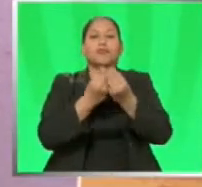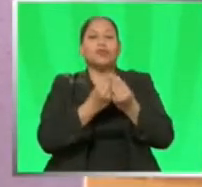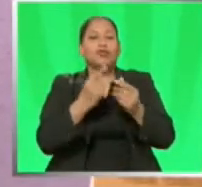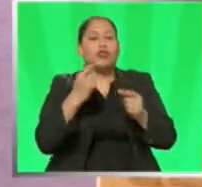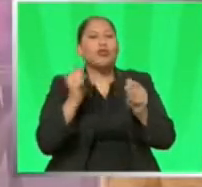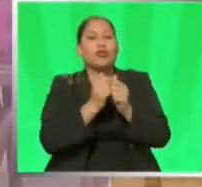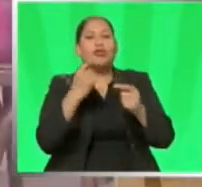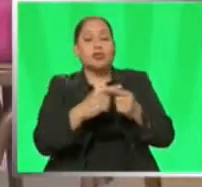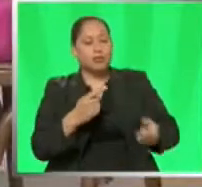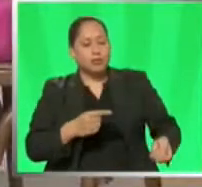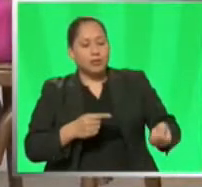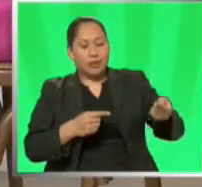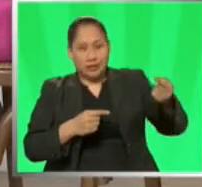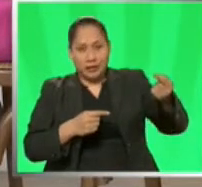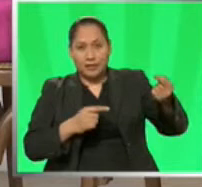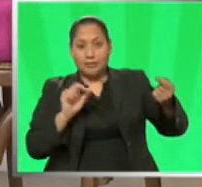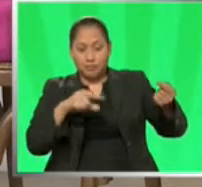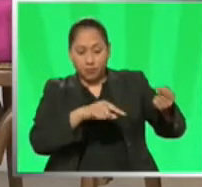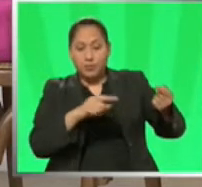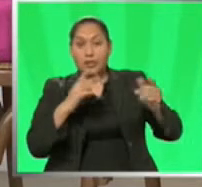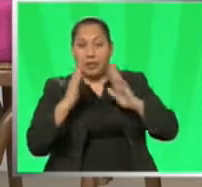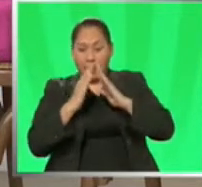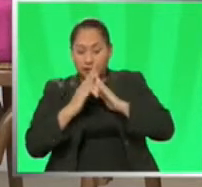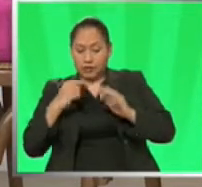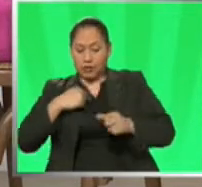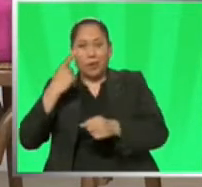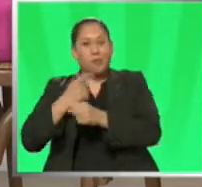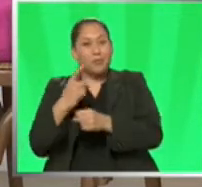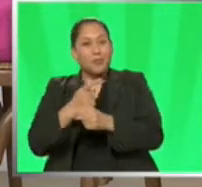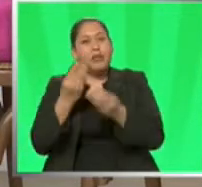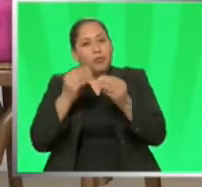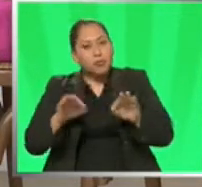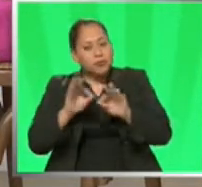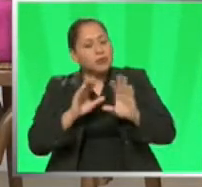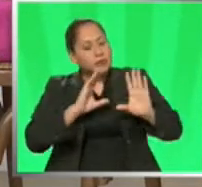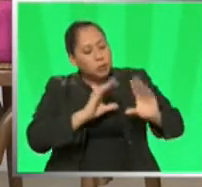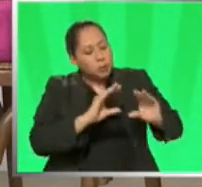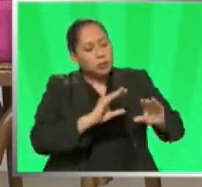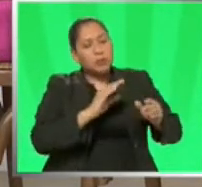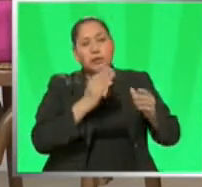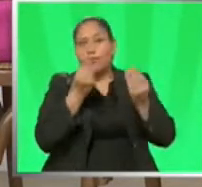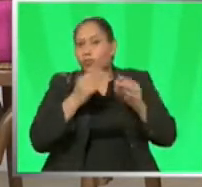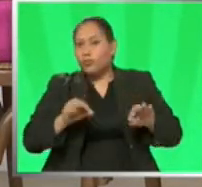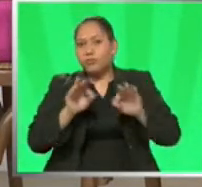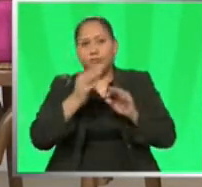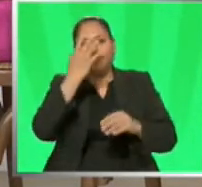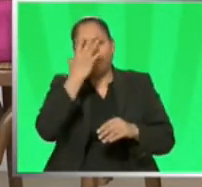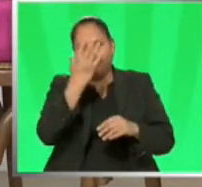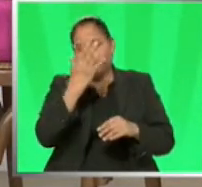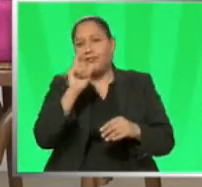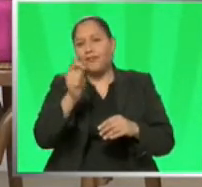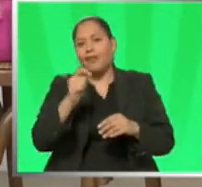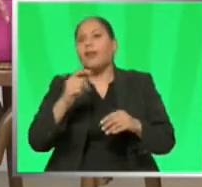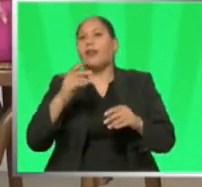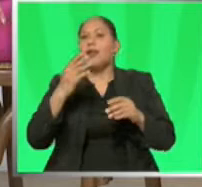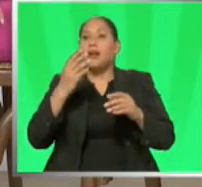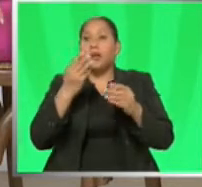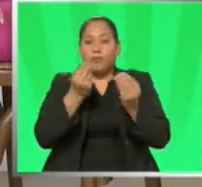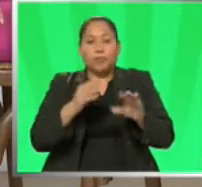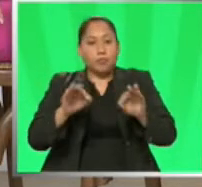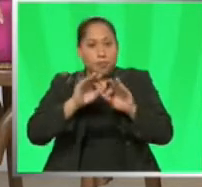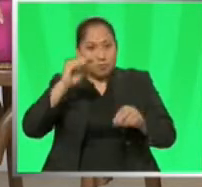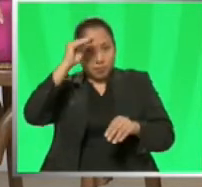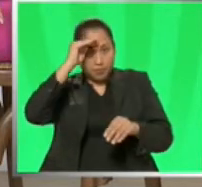Entonces, el trabajo que se hace en la casa es fundamental, es importante. Entonces, hay que pensar que